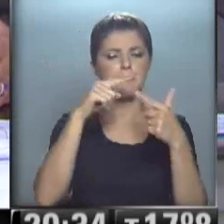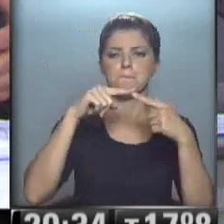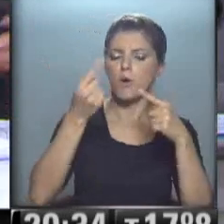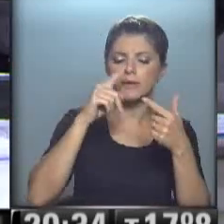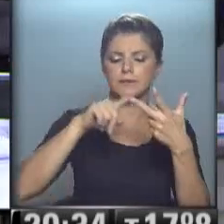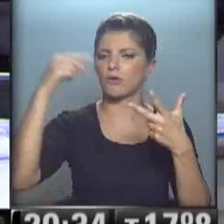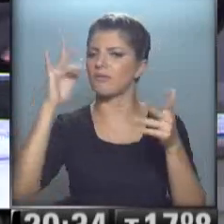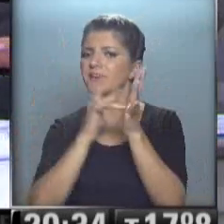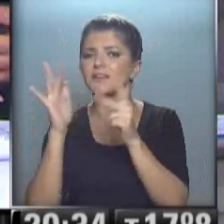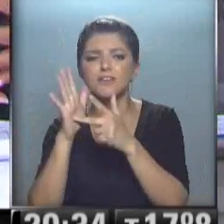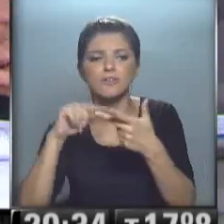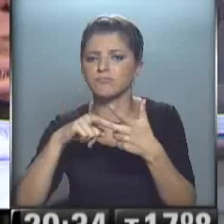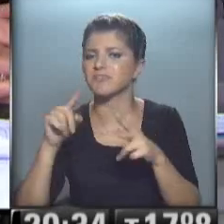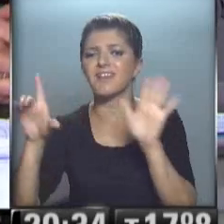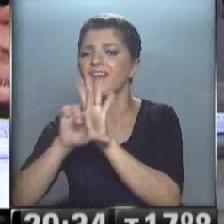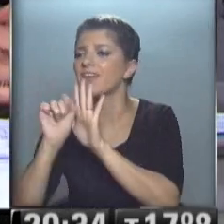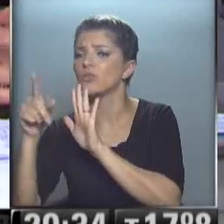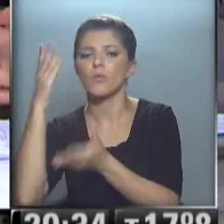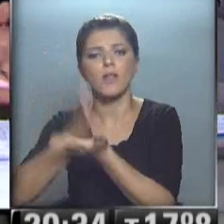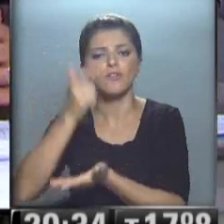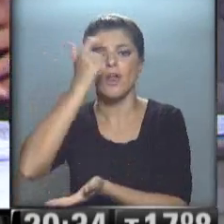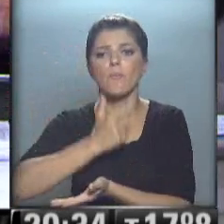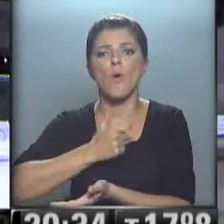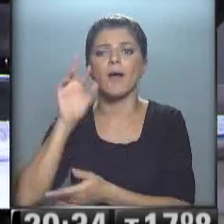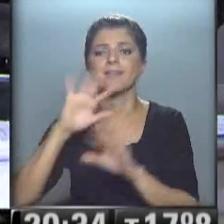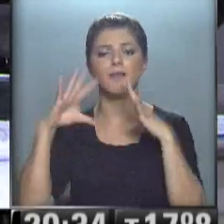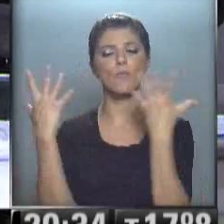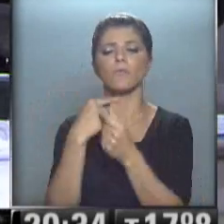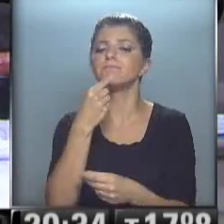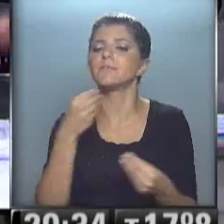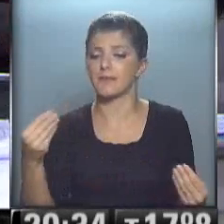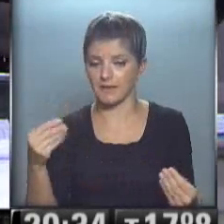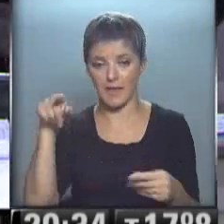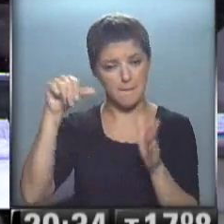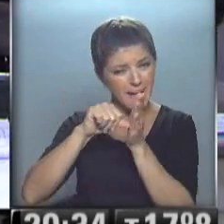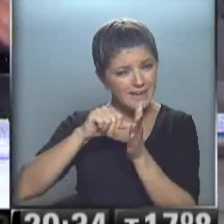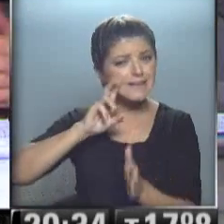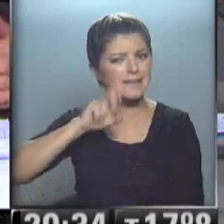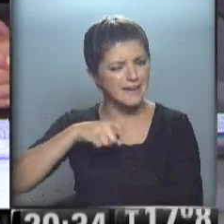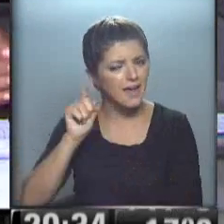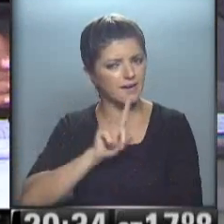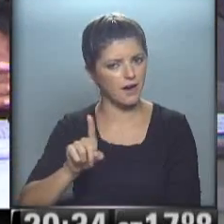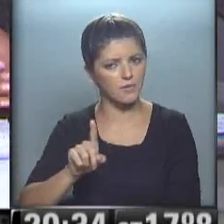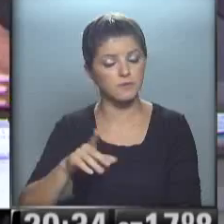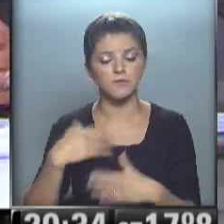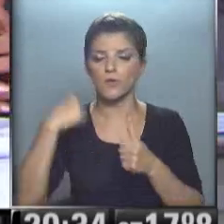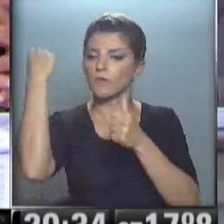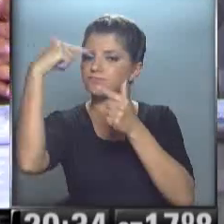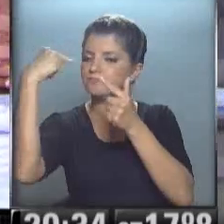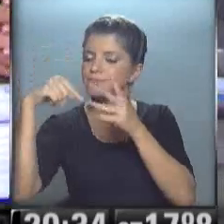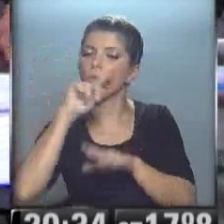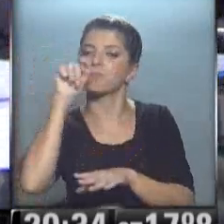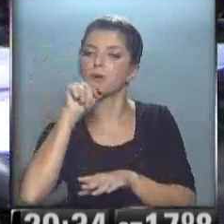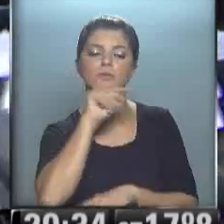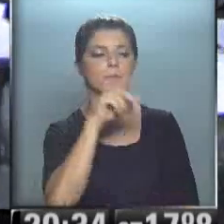¿Qué dice la ley respecto de los derechos de las mujeres en el mundo? ¿Es Nigeria una rareza? Todas estas preguntas son para Liliana